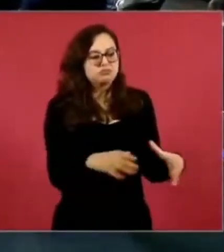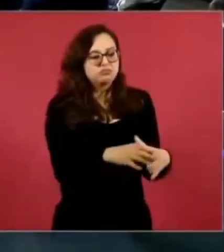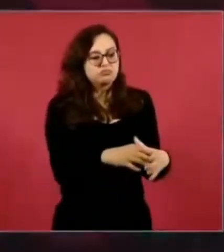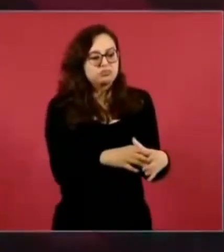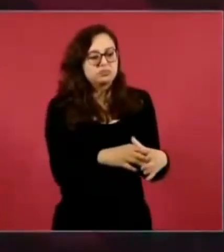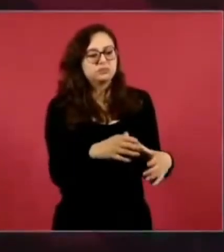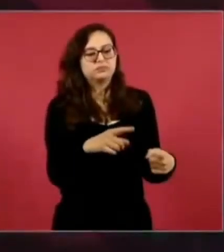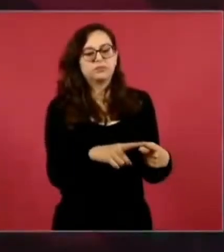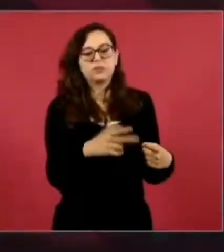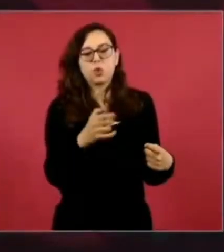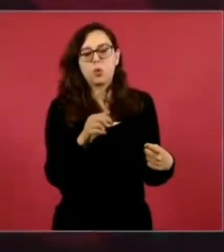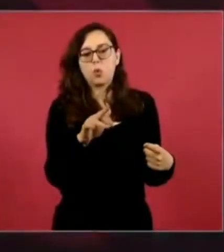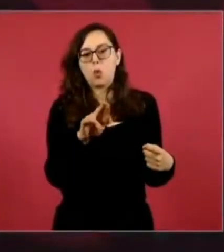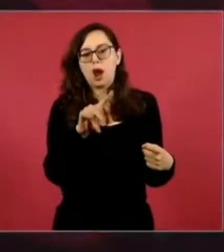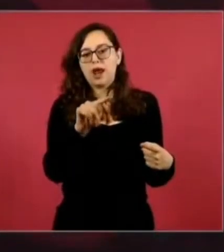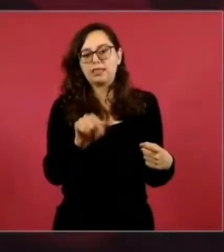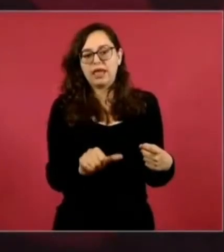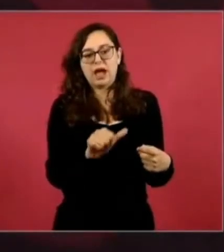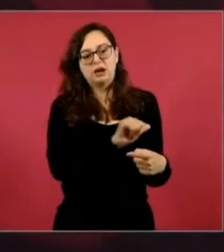Huerta y otros,